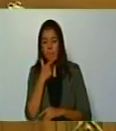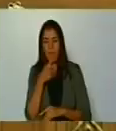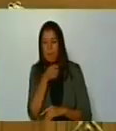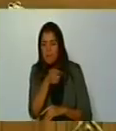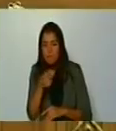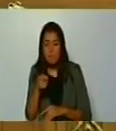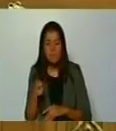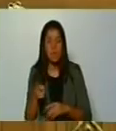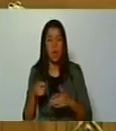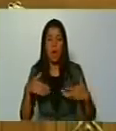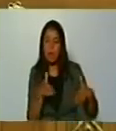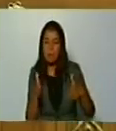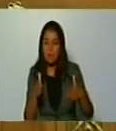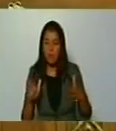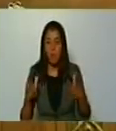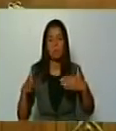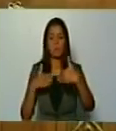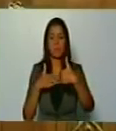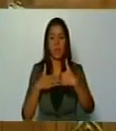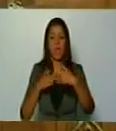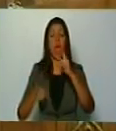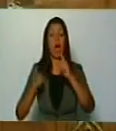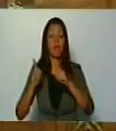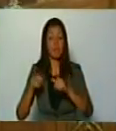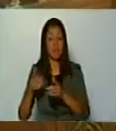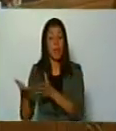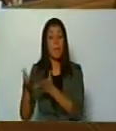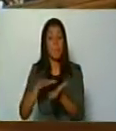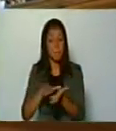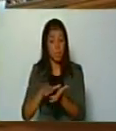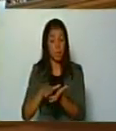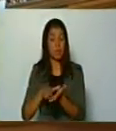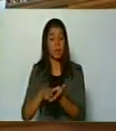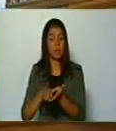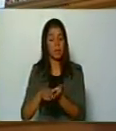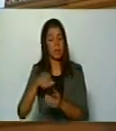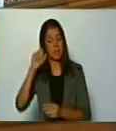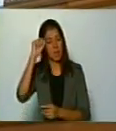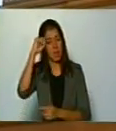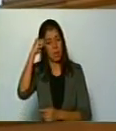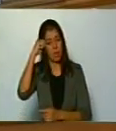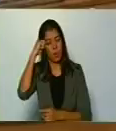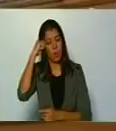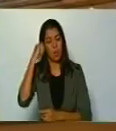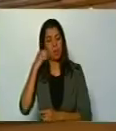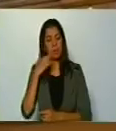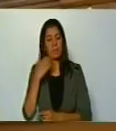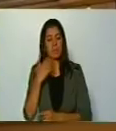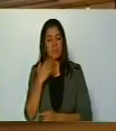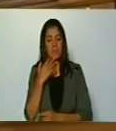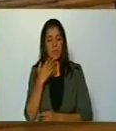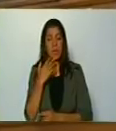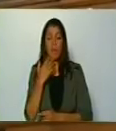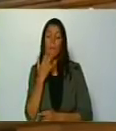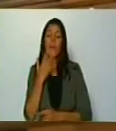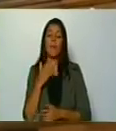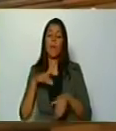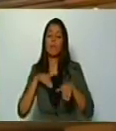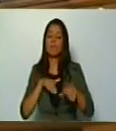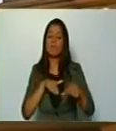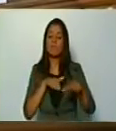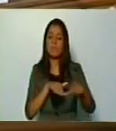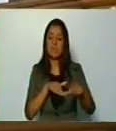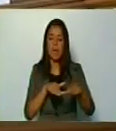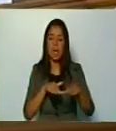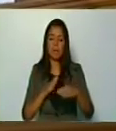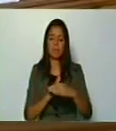que generaban muertos. Vamos a recordar aquí, si me permiten, que no es que era una tranca, no. Es que en las